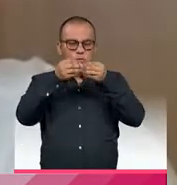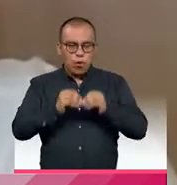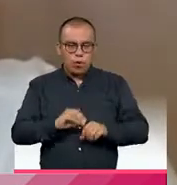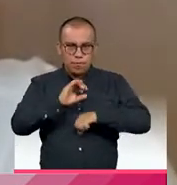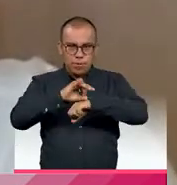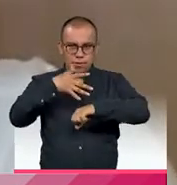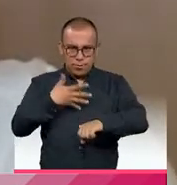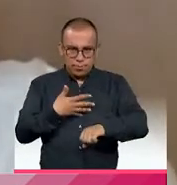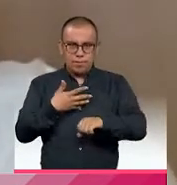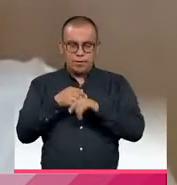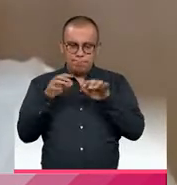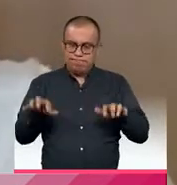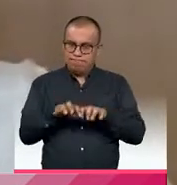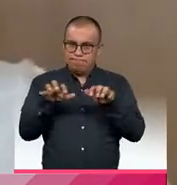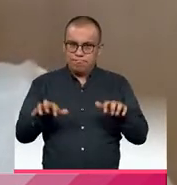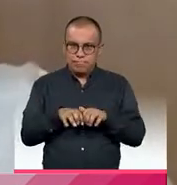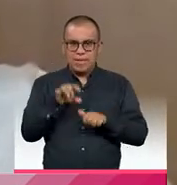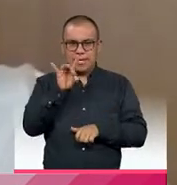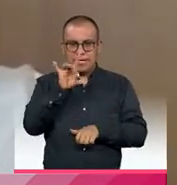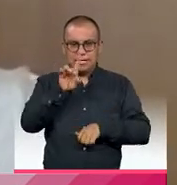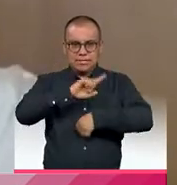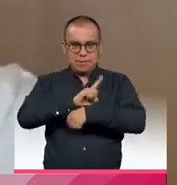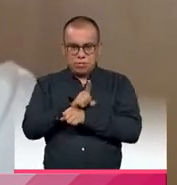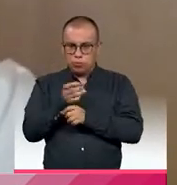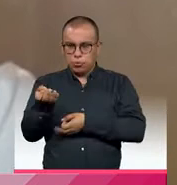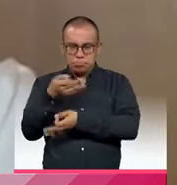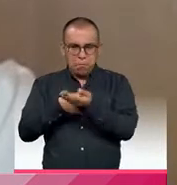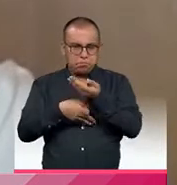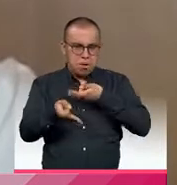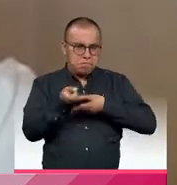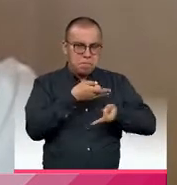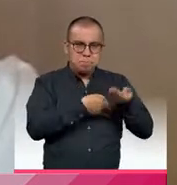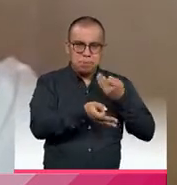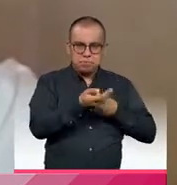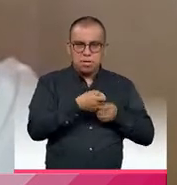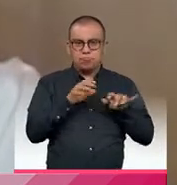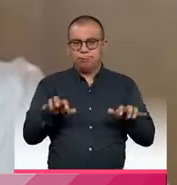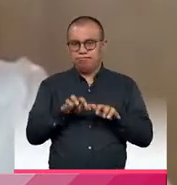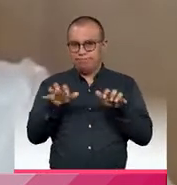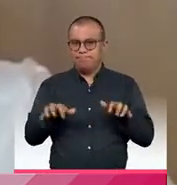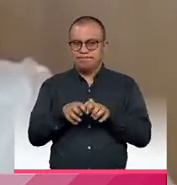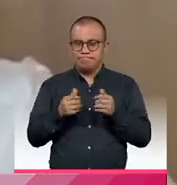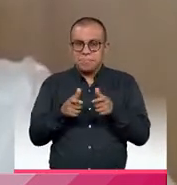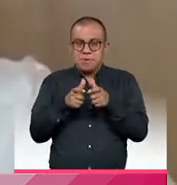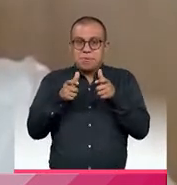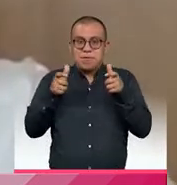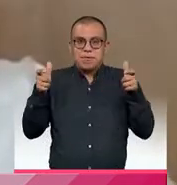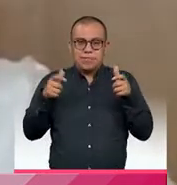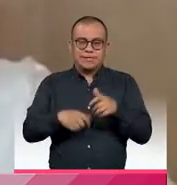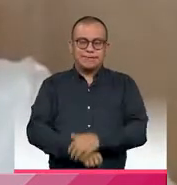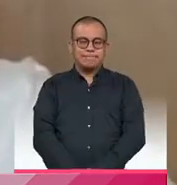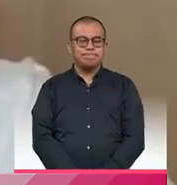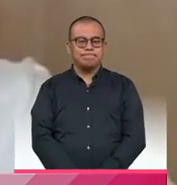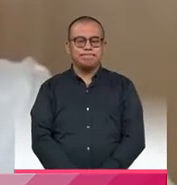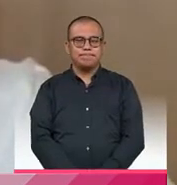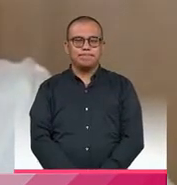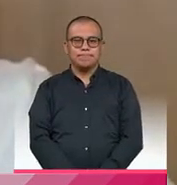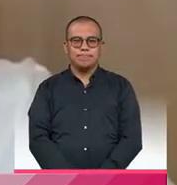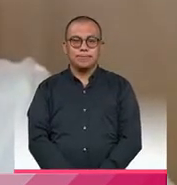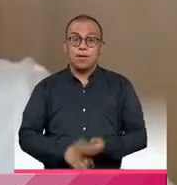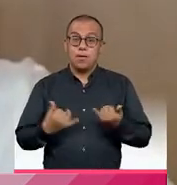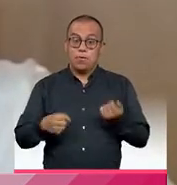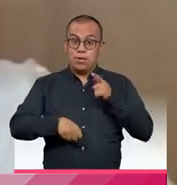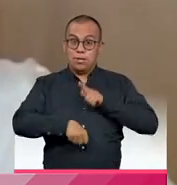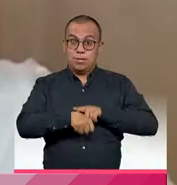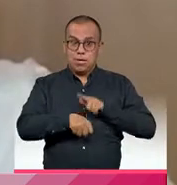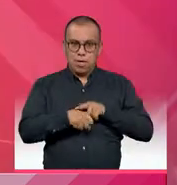jugando en un ritmo activo, o sea, 15 minutos por jugador, y por cada jugada que tú hagas te dan 10 segundos de incremento. En este momento estoy